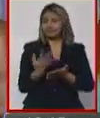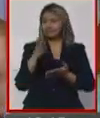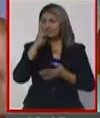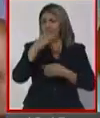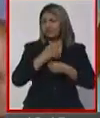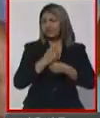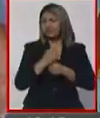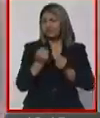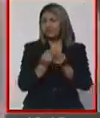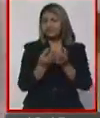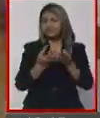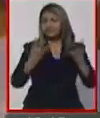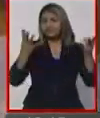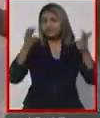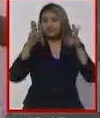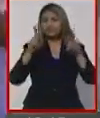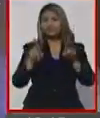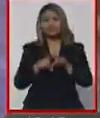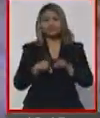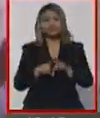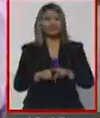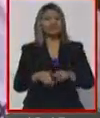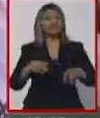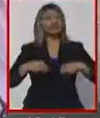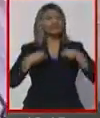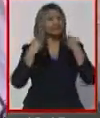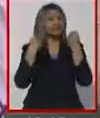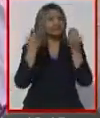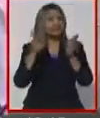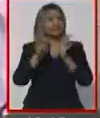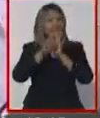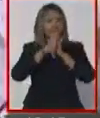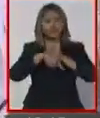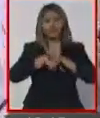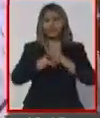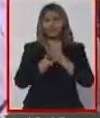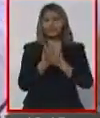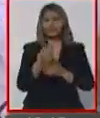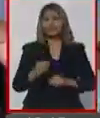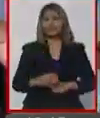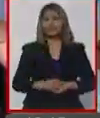por el crecimiento vegetativo. También se ha asignado horas